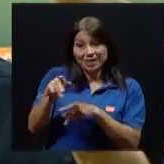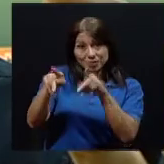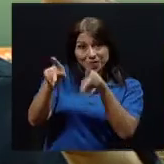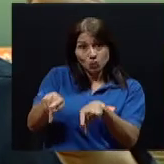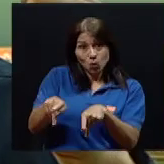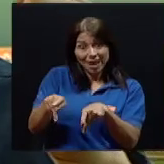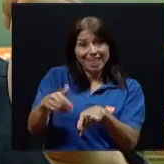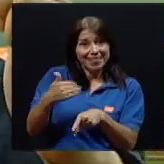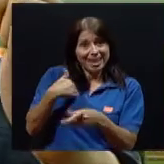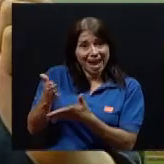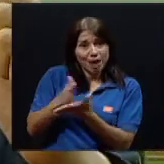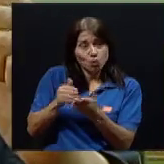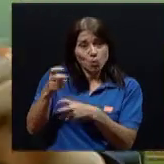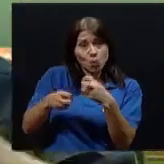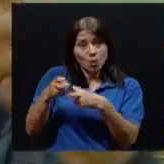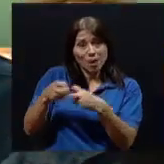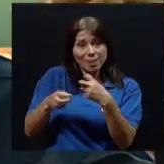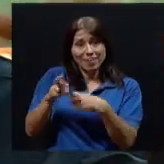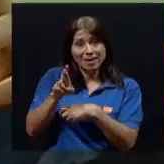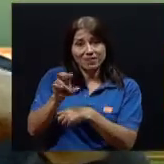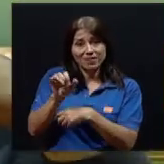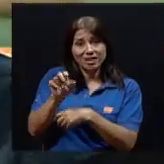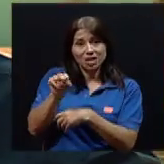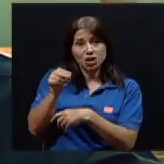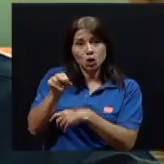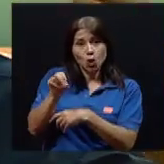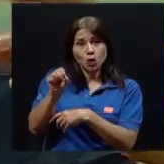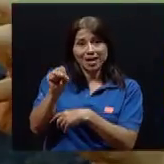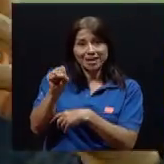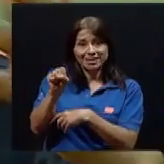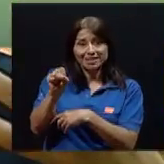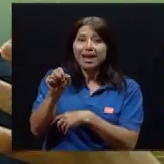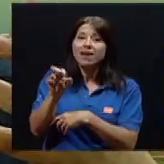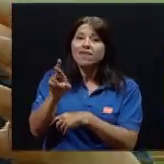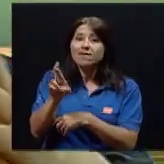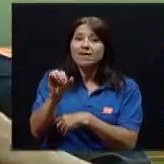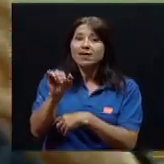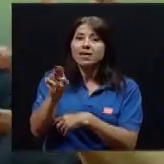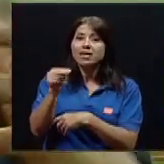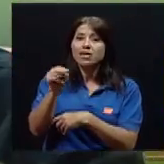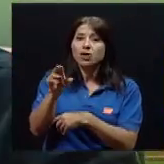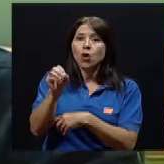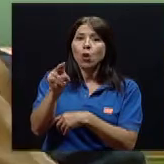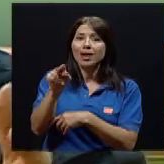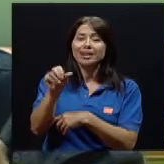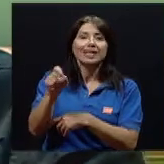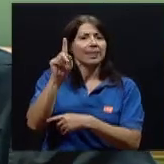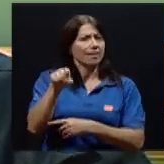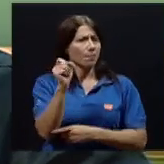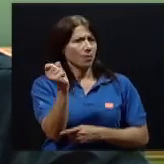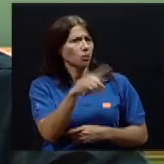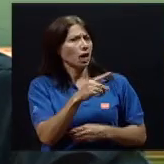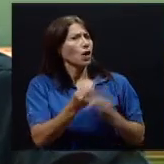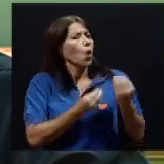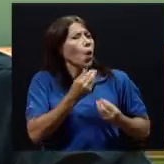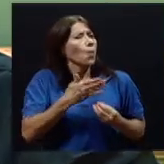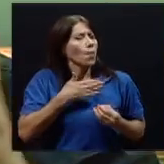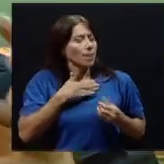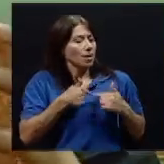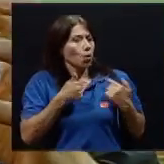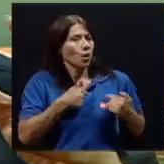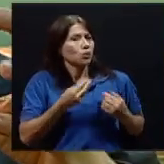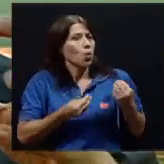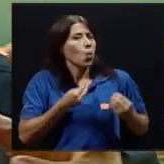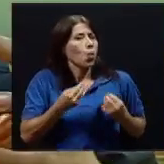su funcionalidad cardíaca. Porque puede que todavía no haya abordado en una forma clara y de pronto puede que el paciente lo que tenga es